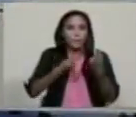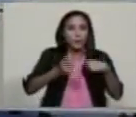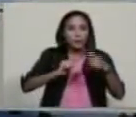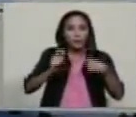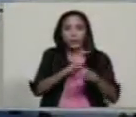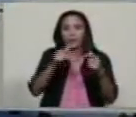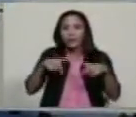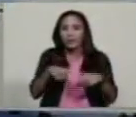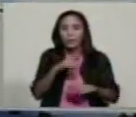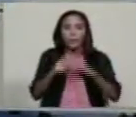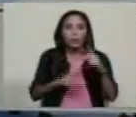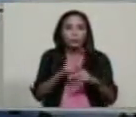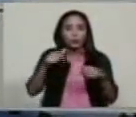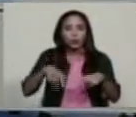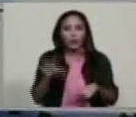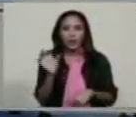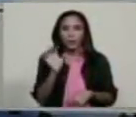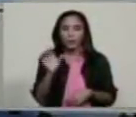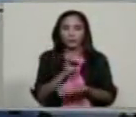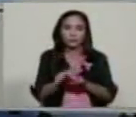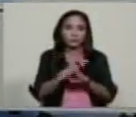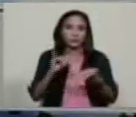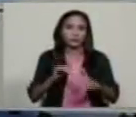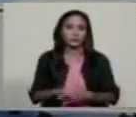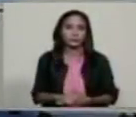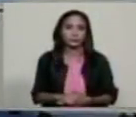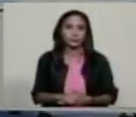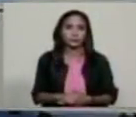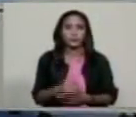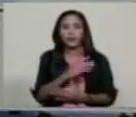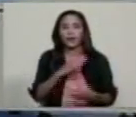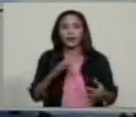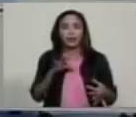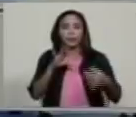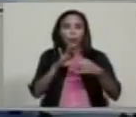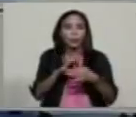exterior de Venezuela, que hay que hilvanarlo.